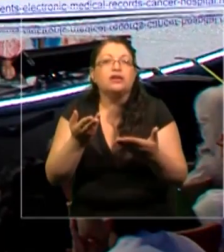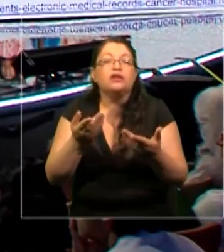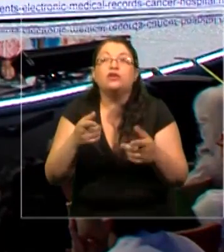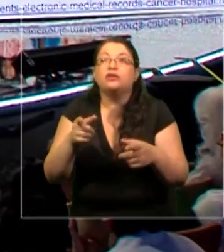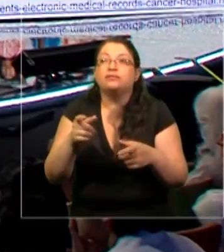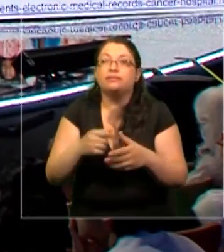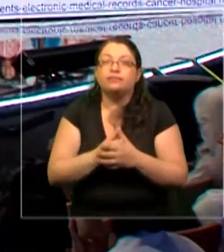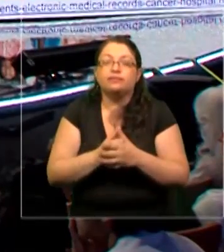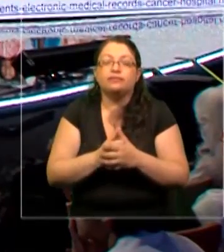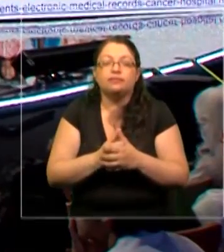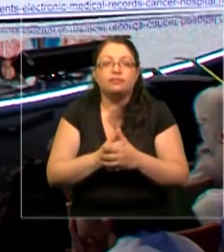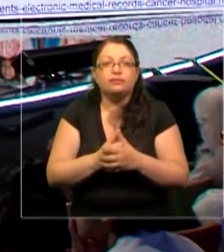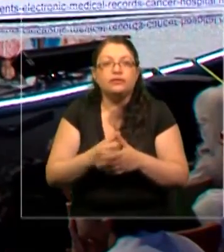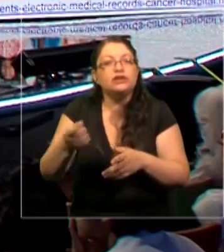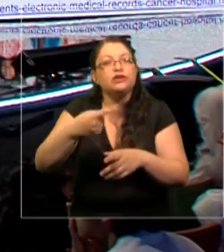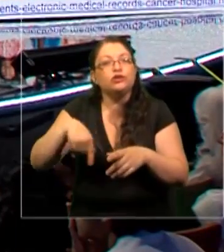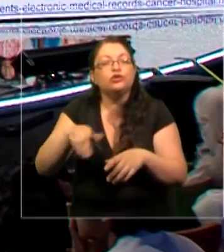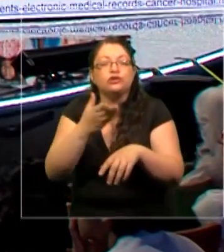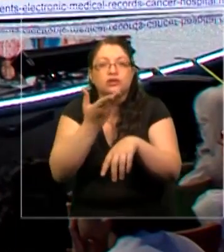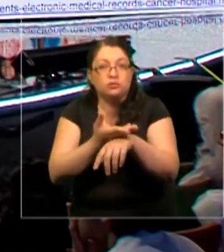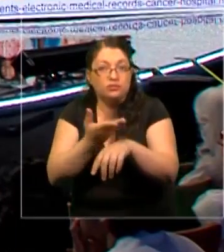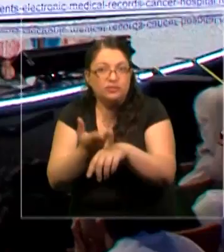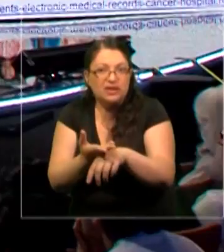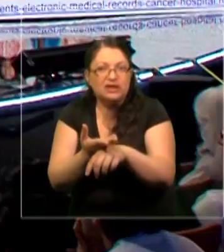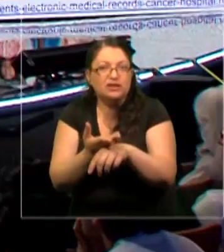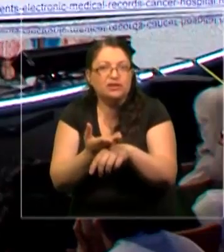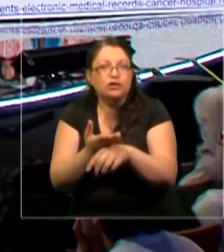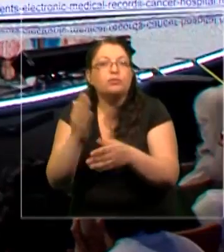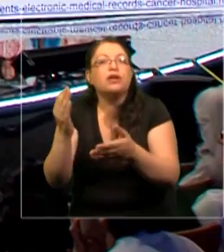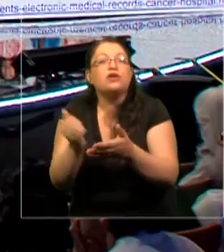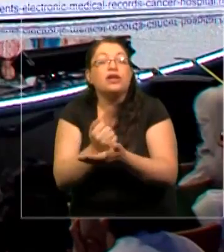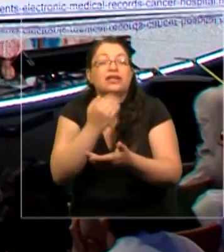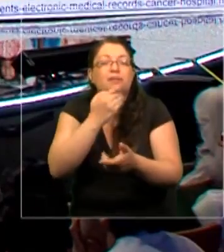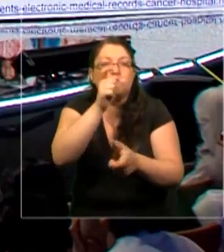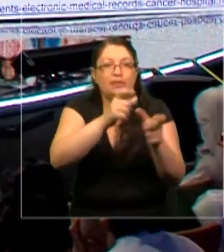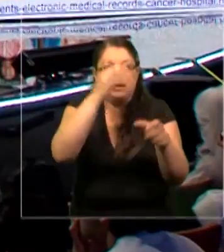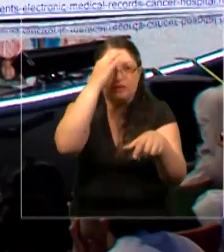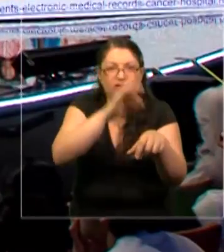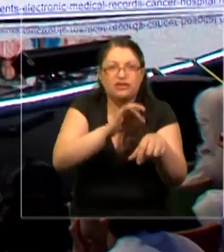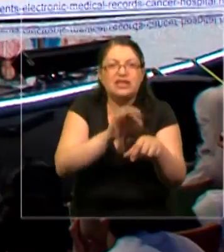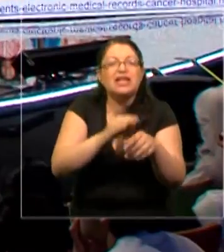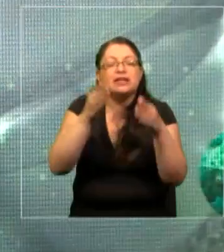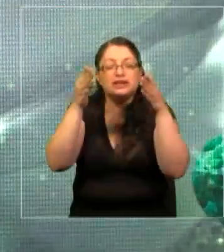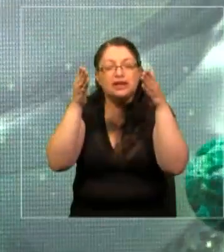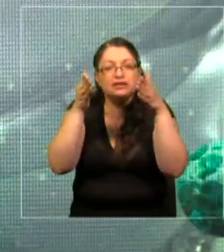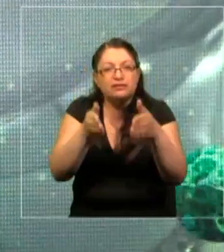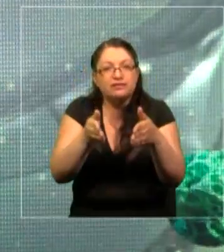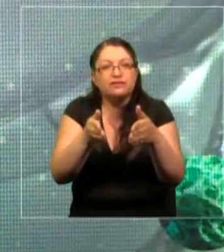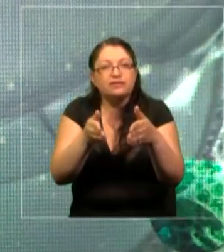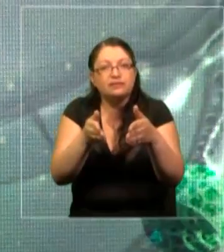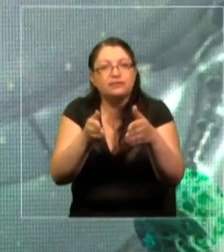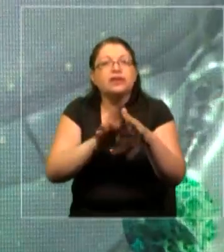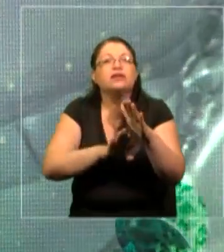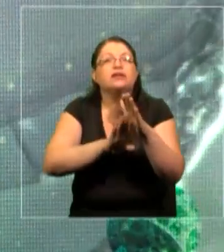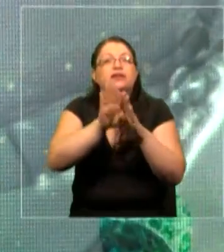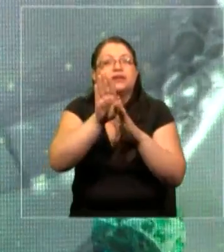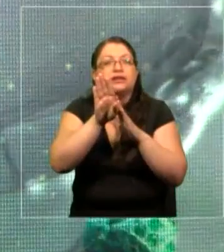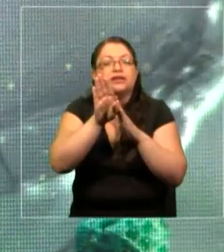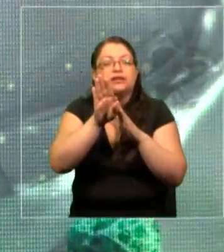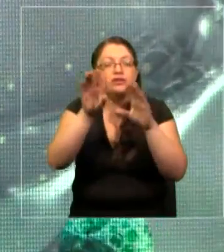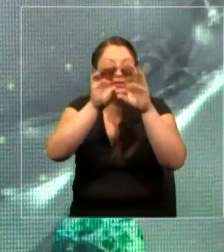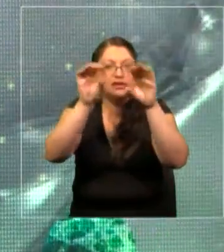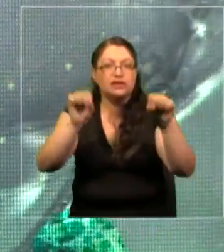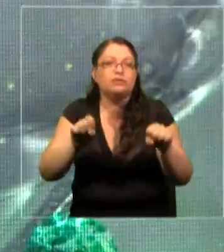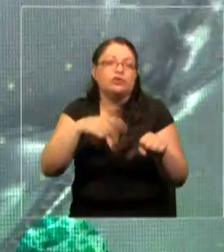que nosotros solicitamos y en todos hacia nuestros pacientes, que sea central al desarrollo del sistema que